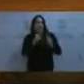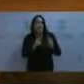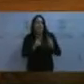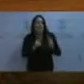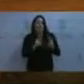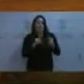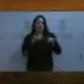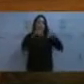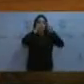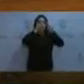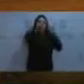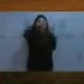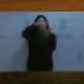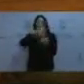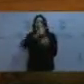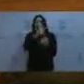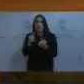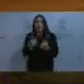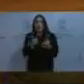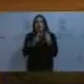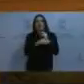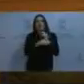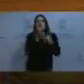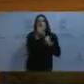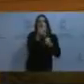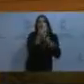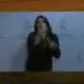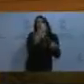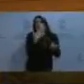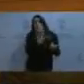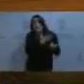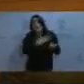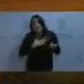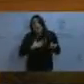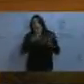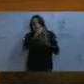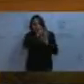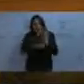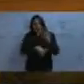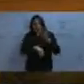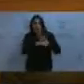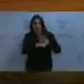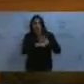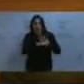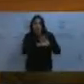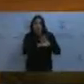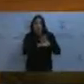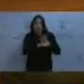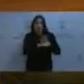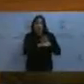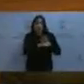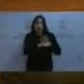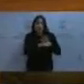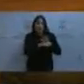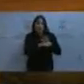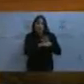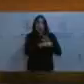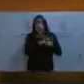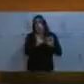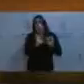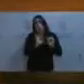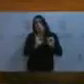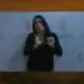o con otro o si les conviene seguir en la lista a la cual han sido adjudicadas o han sido dedicados